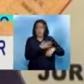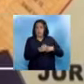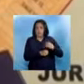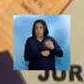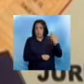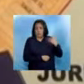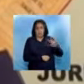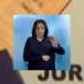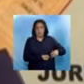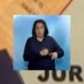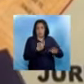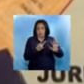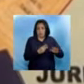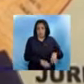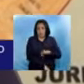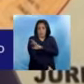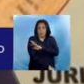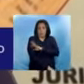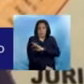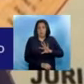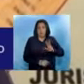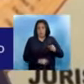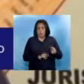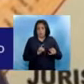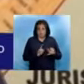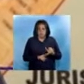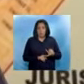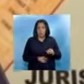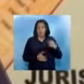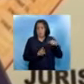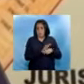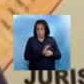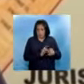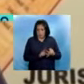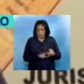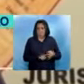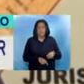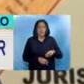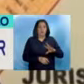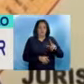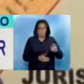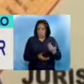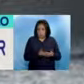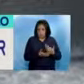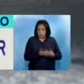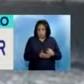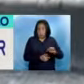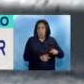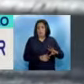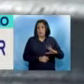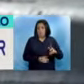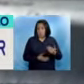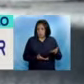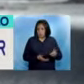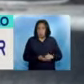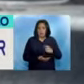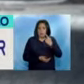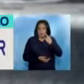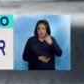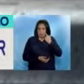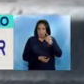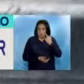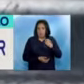2007 en la fiscalía por robo y por homicidio, robo grabado y homicidio, conocido como el